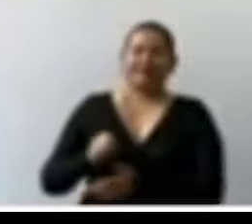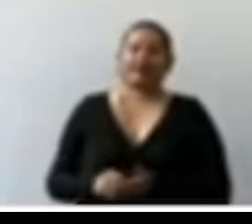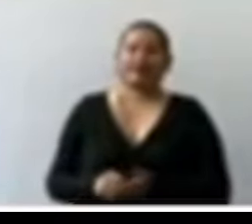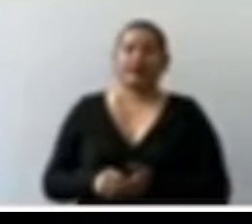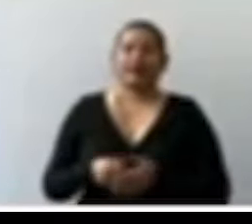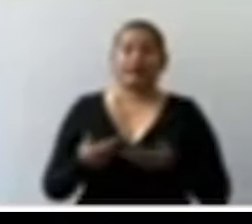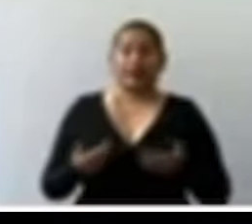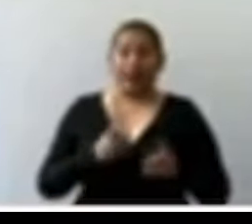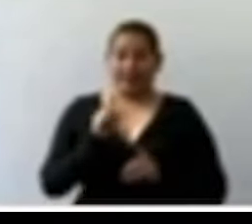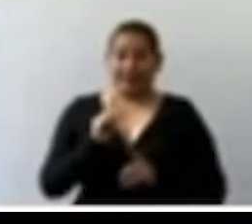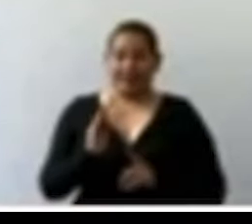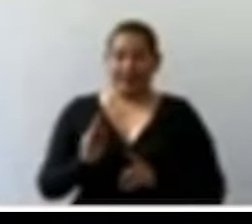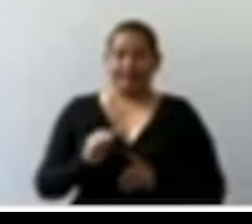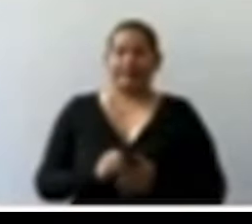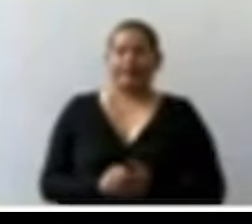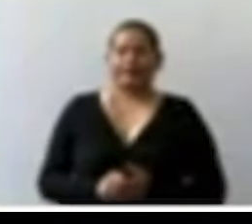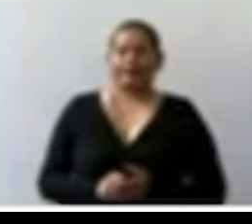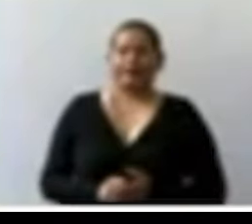caso del DIF,